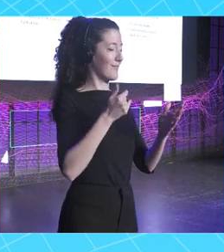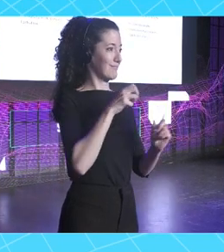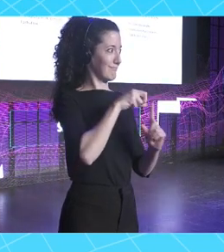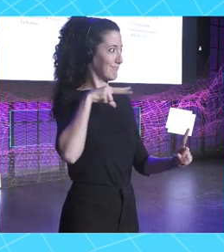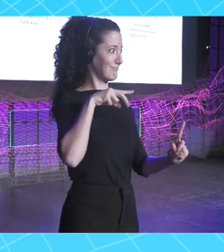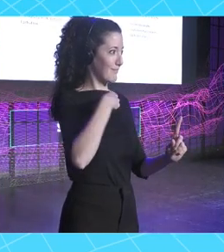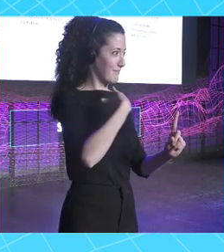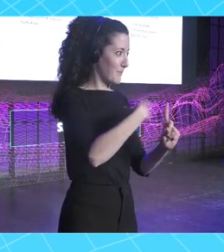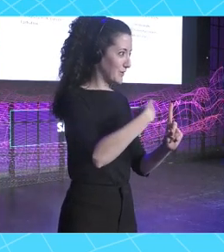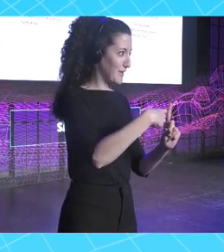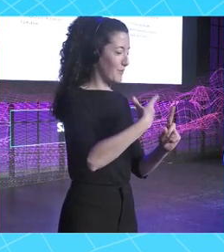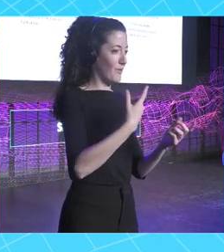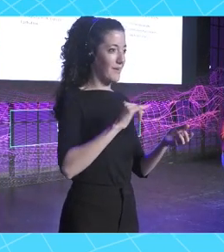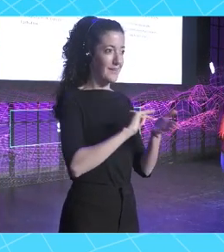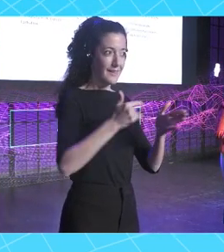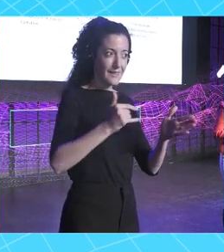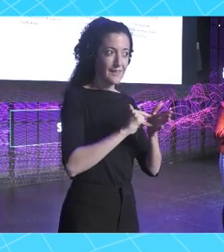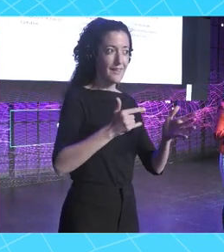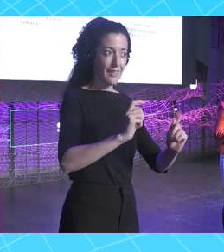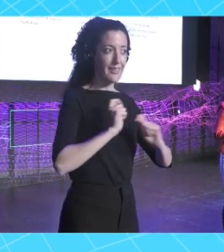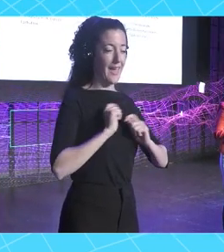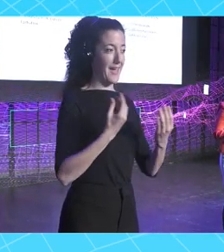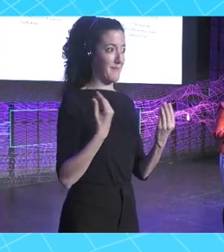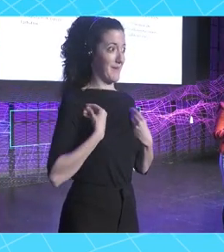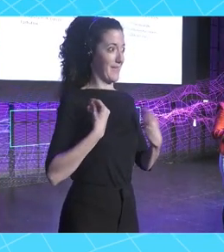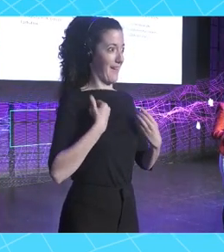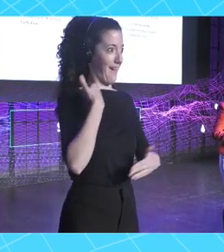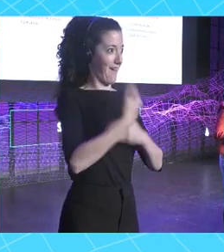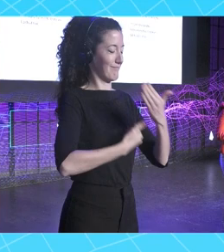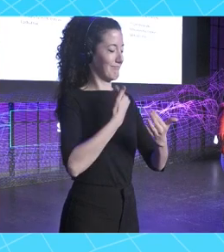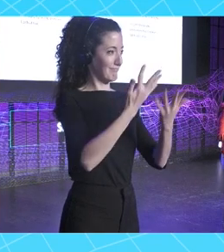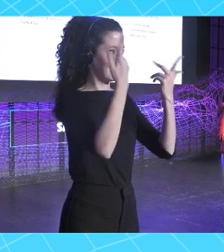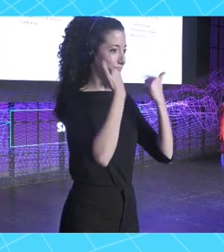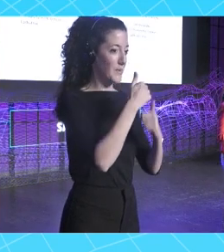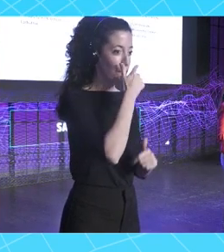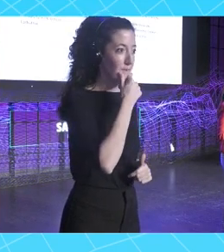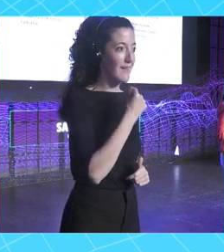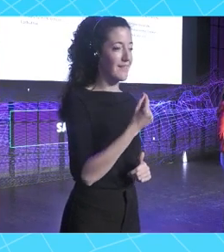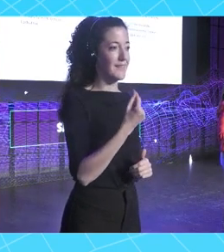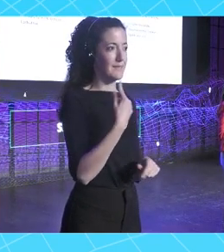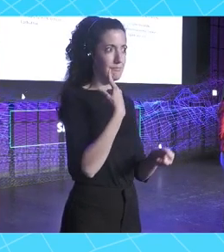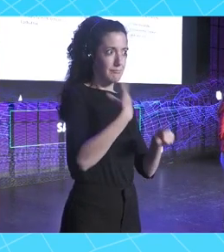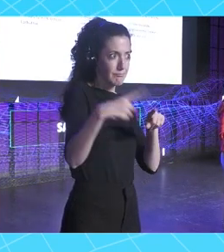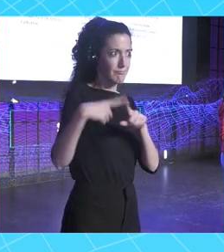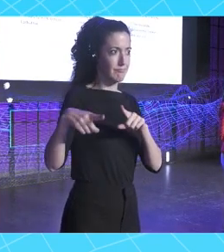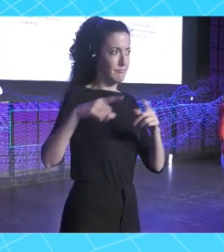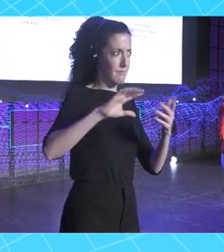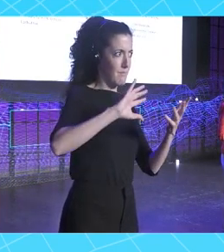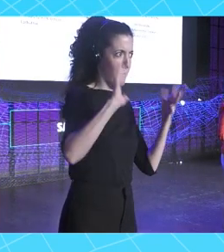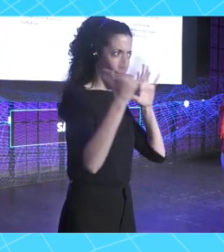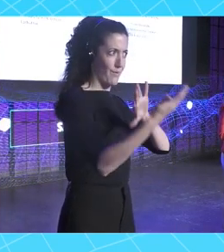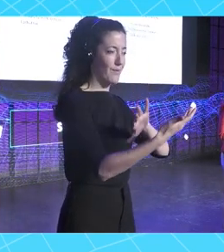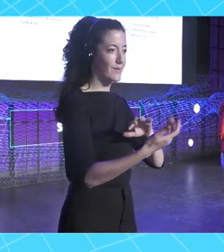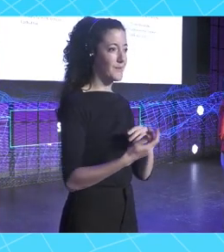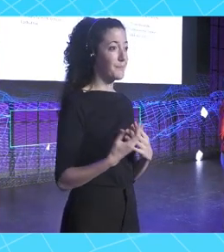cómo la tecnología nos facilita la vida y de cómo está revolucionando un montón de cosas pues hay muchas veces